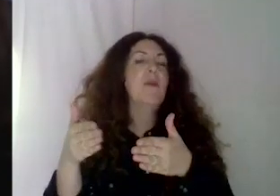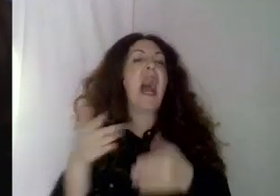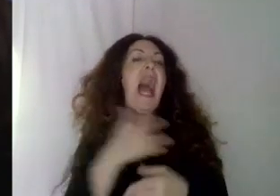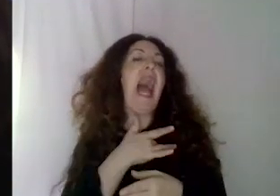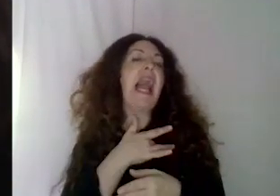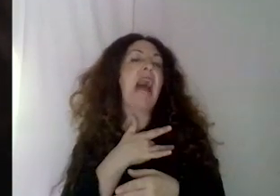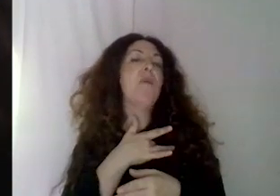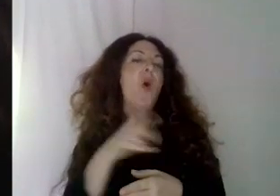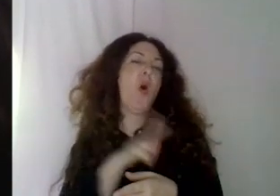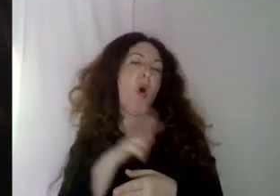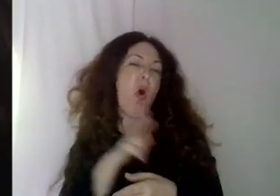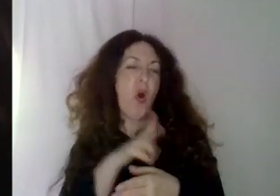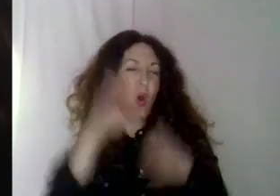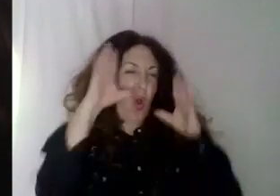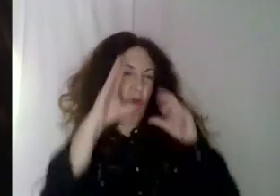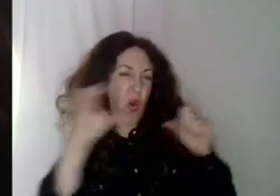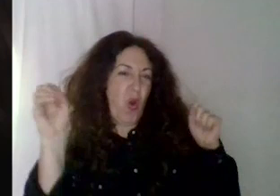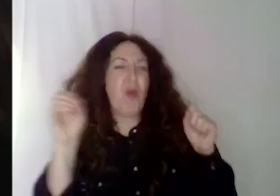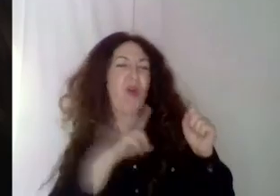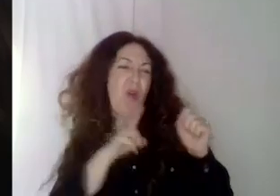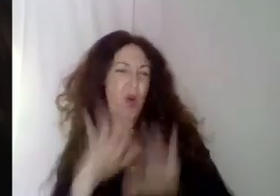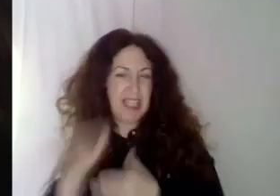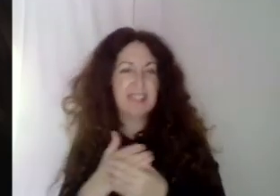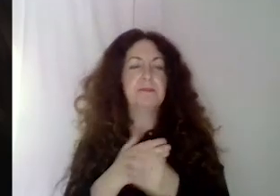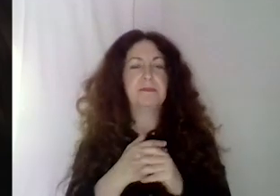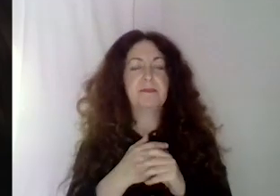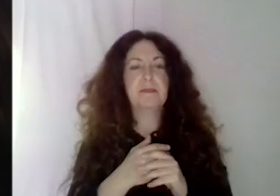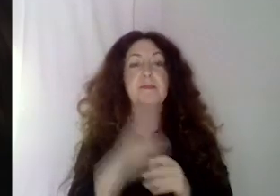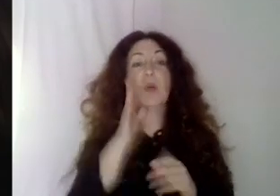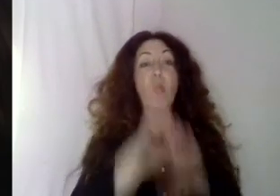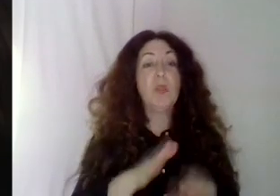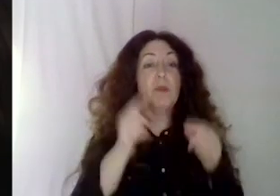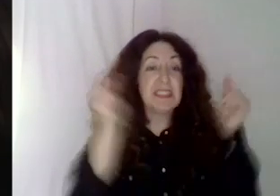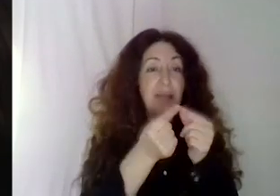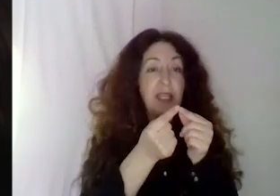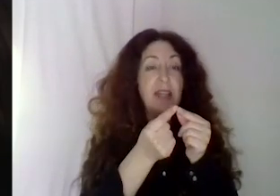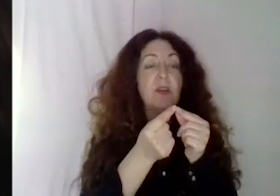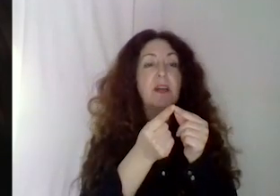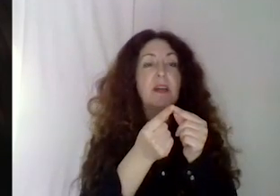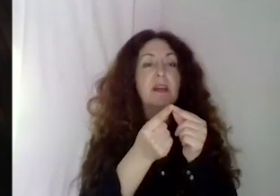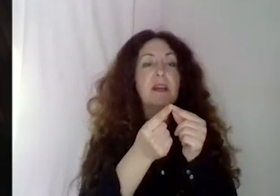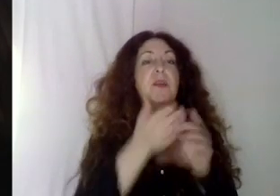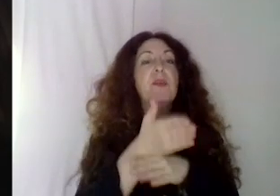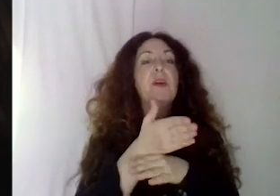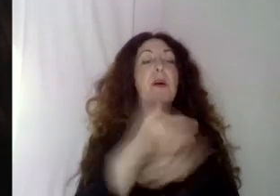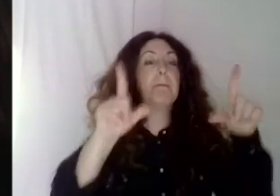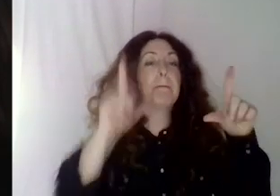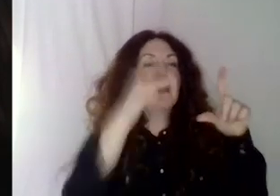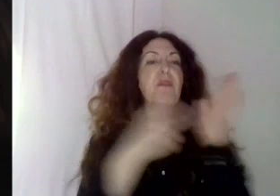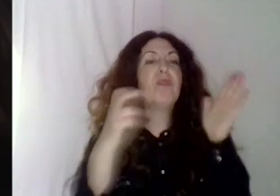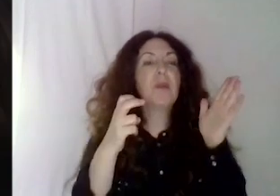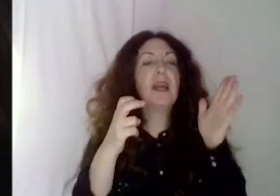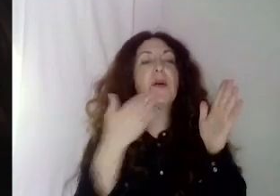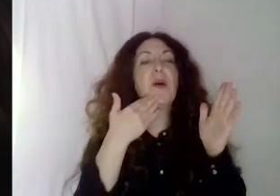el último seminario de Lacan en la École llegó un día a la pizarra y puso la famosa fórmula Mother, ¿no? Tú lo